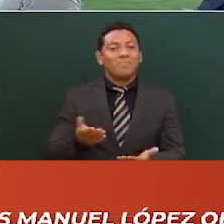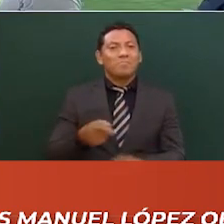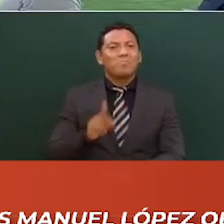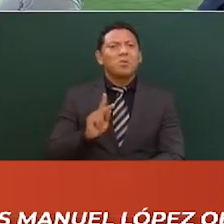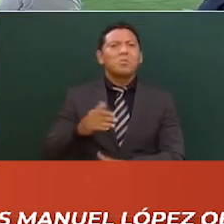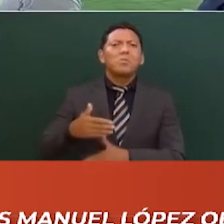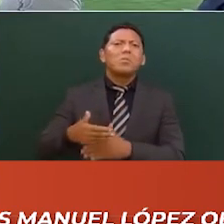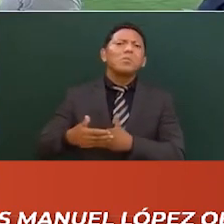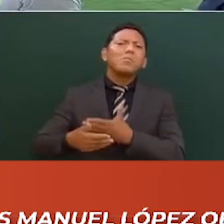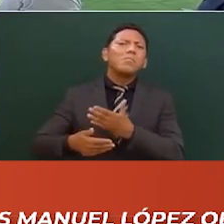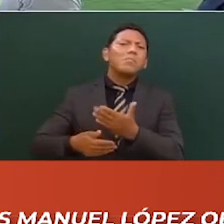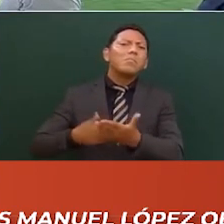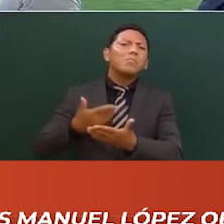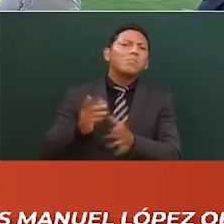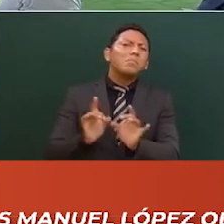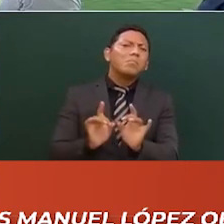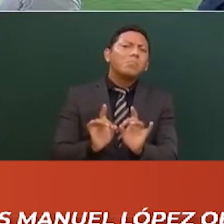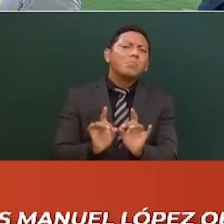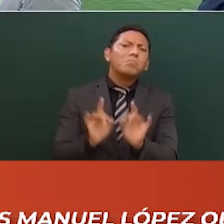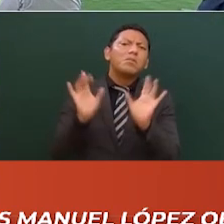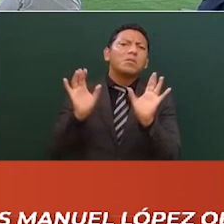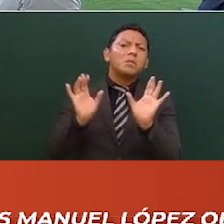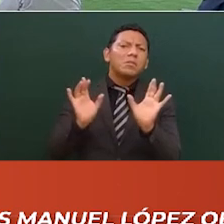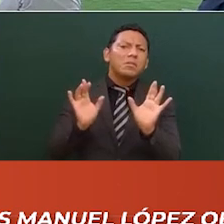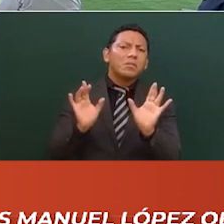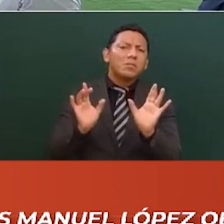Pero de repente